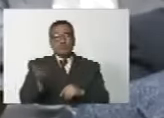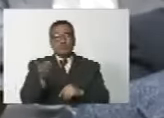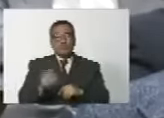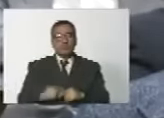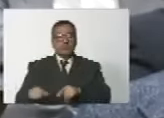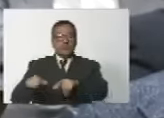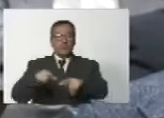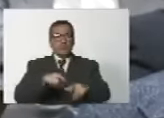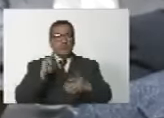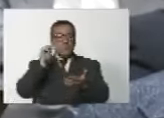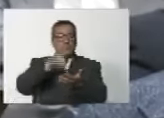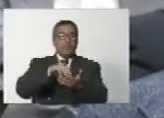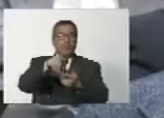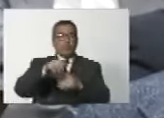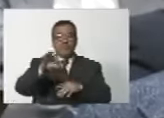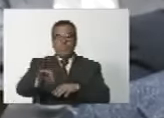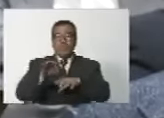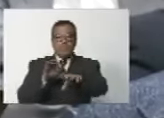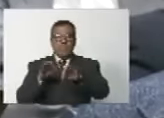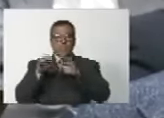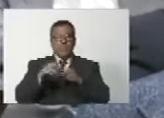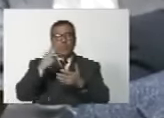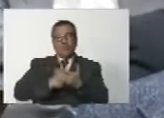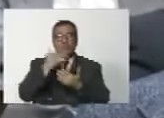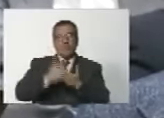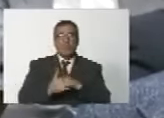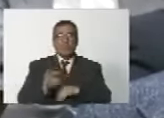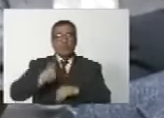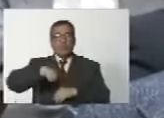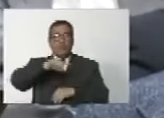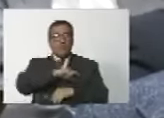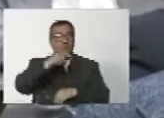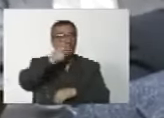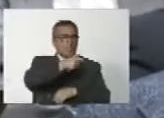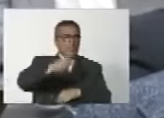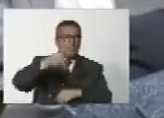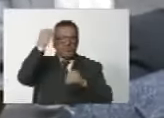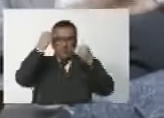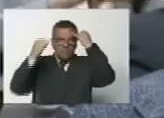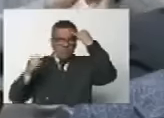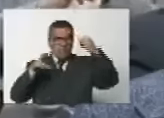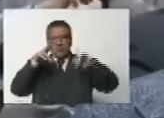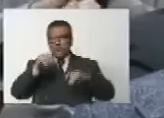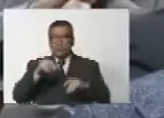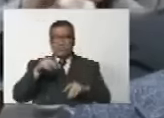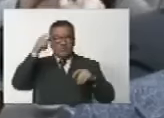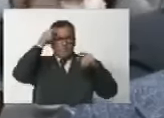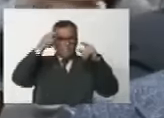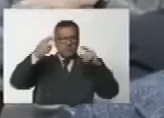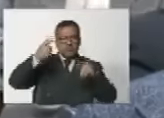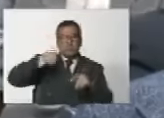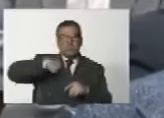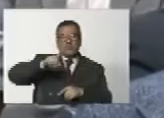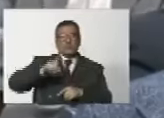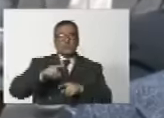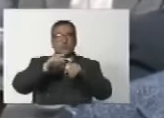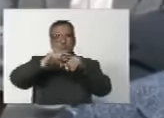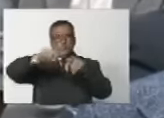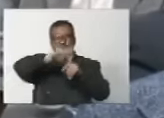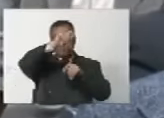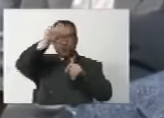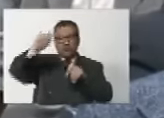en el estado Miranda, en la escogencia de esos proyectos. Nuestro pueblo no está inventando, nuestro pueblo tiene su mapa